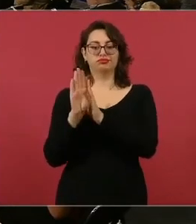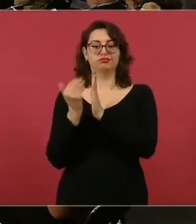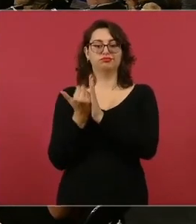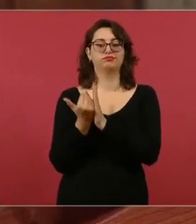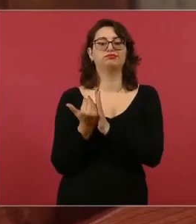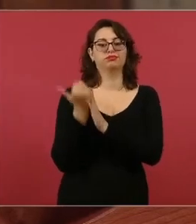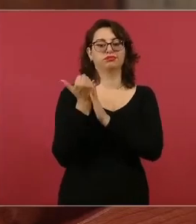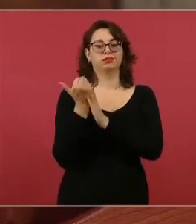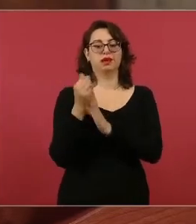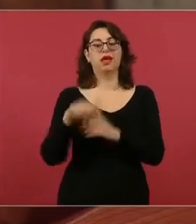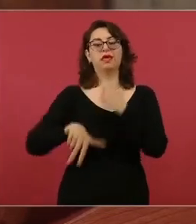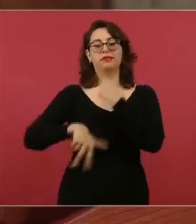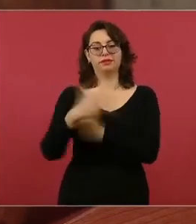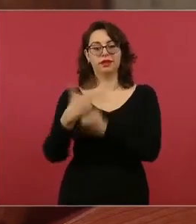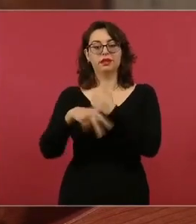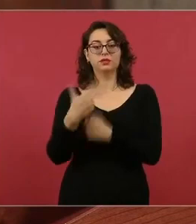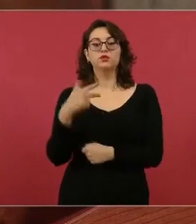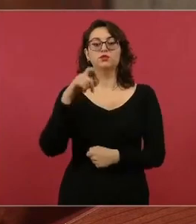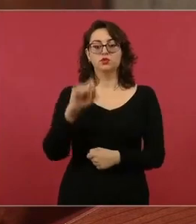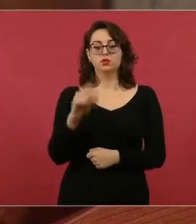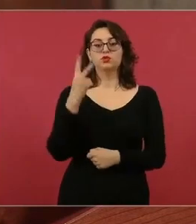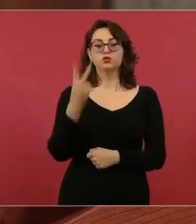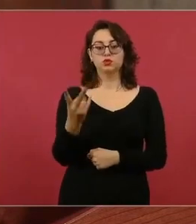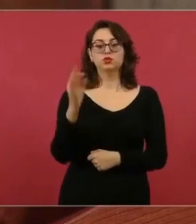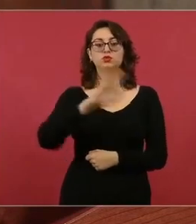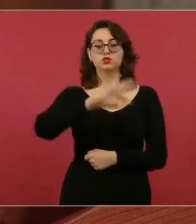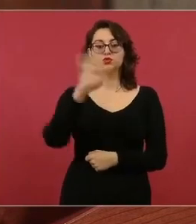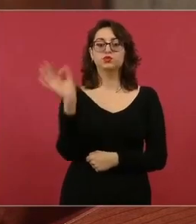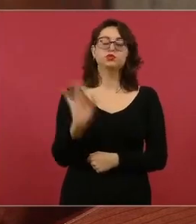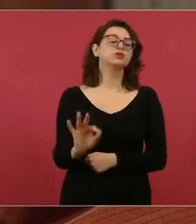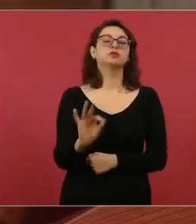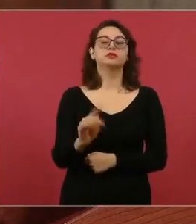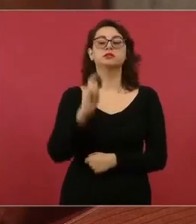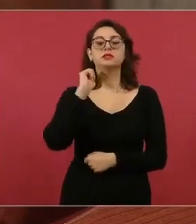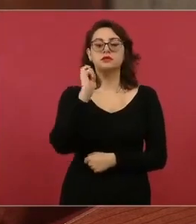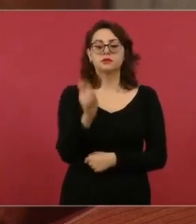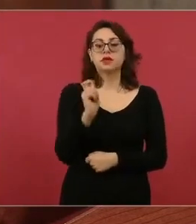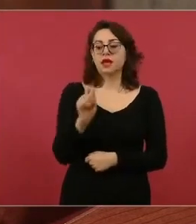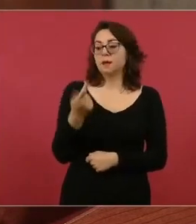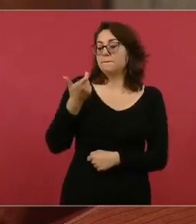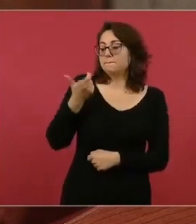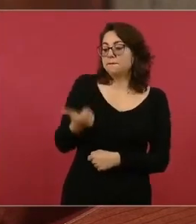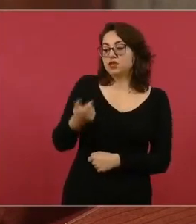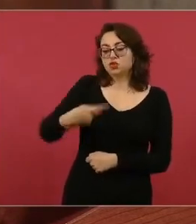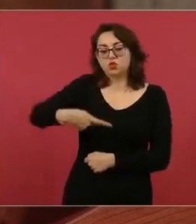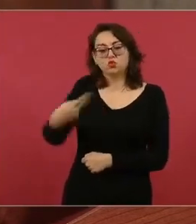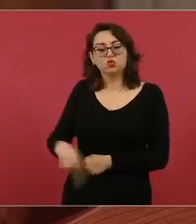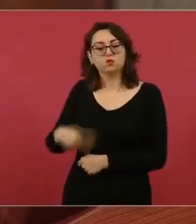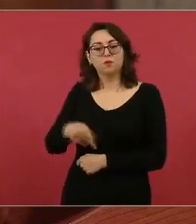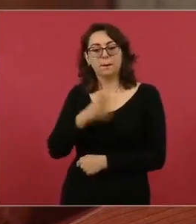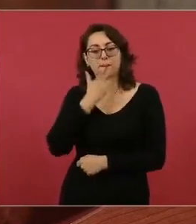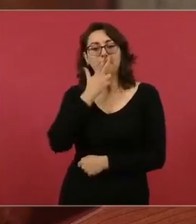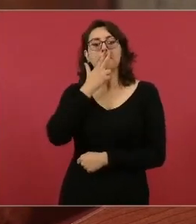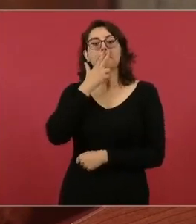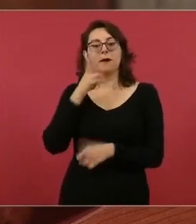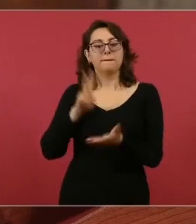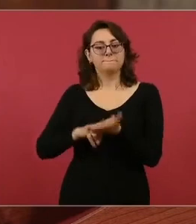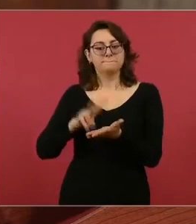en 13.2, se ha apreciado en